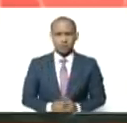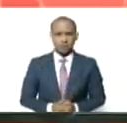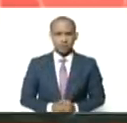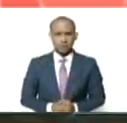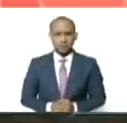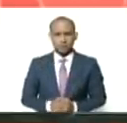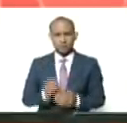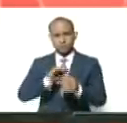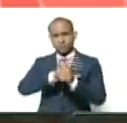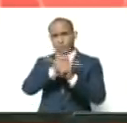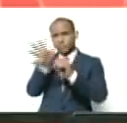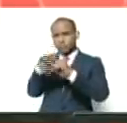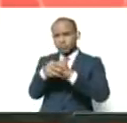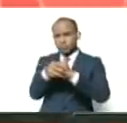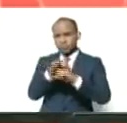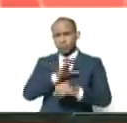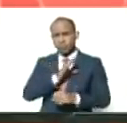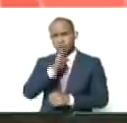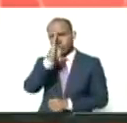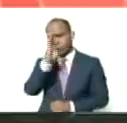La variante brasilera